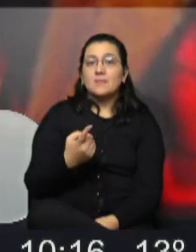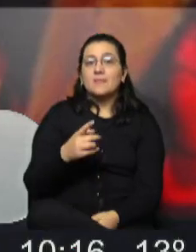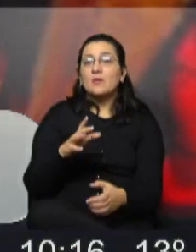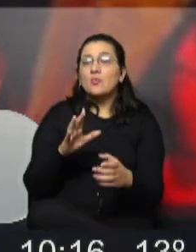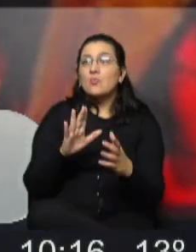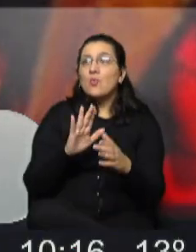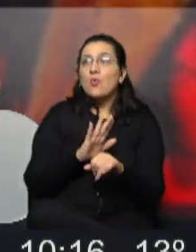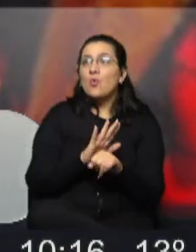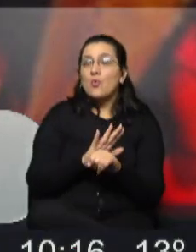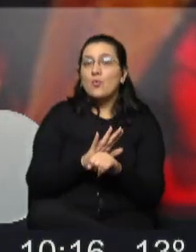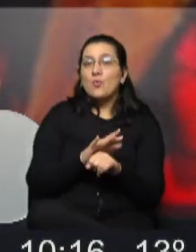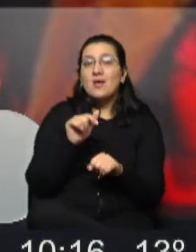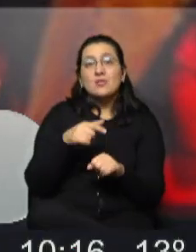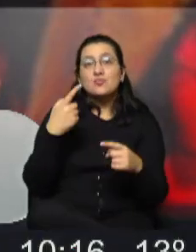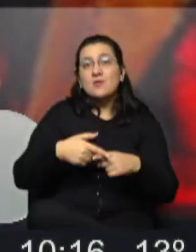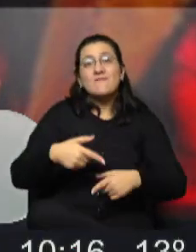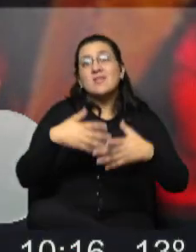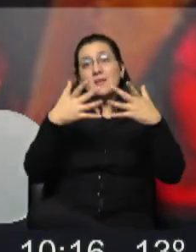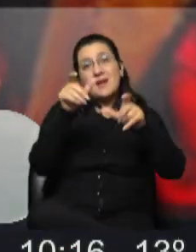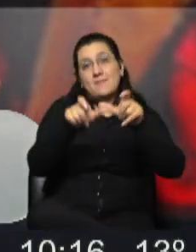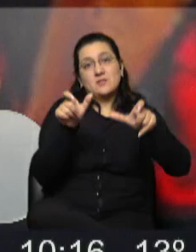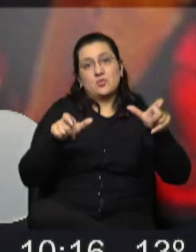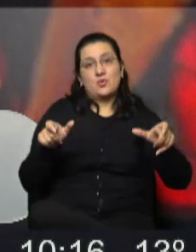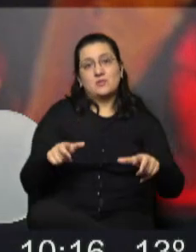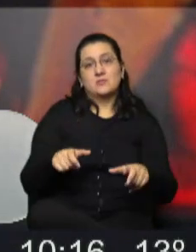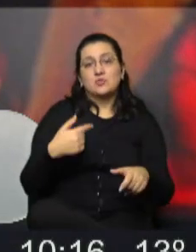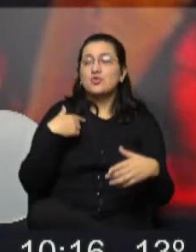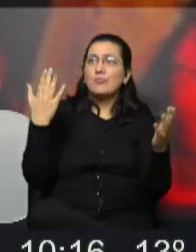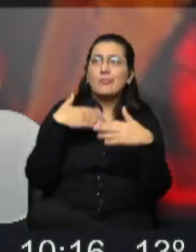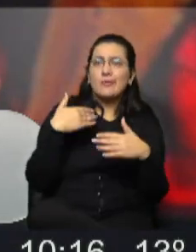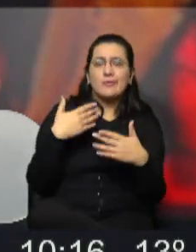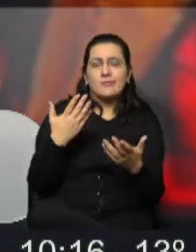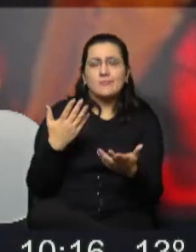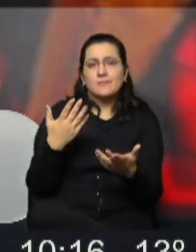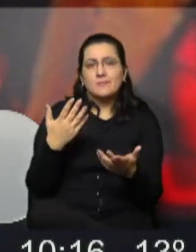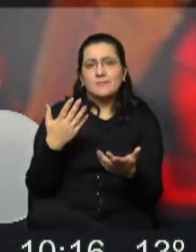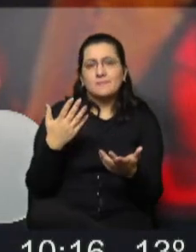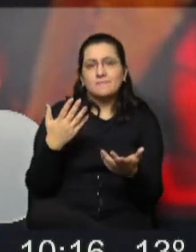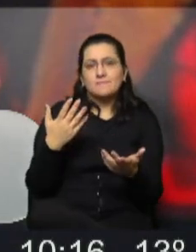¿no? Esto es una fiesta popular. Yo no puedo